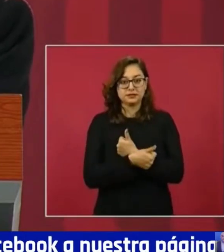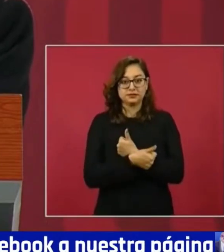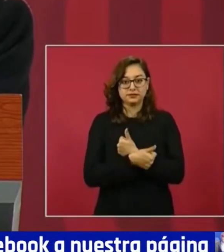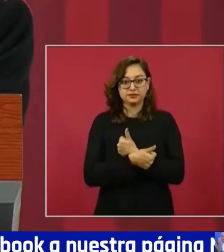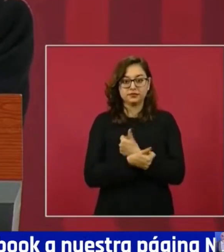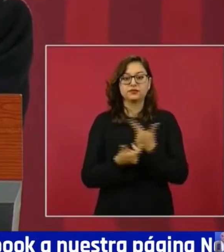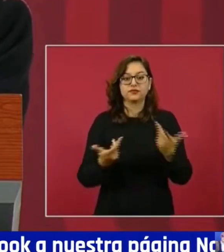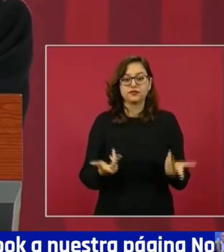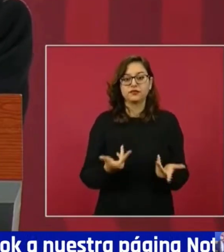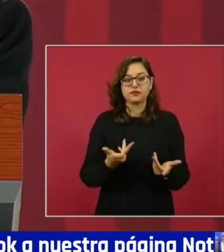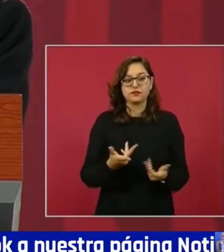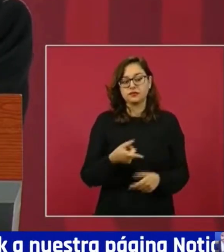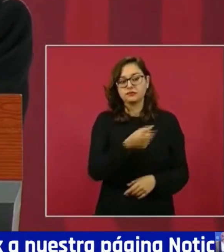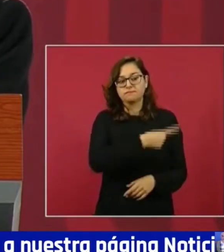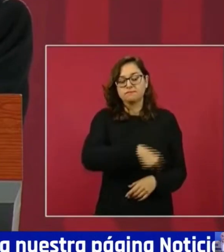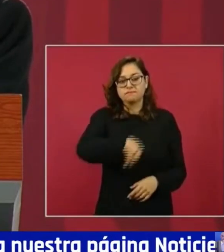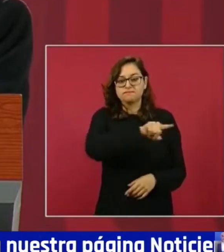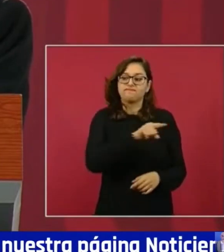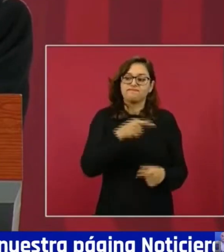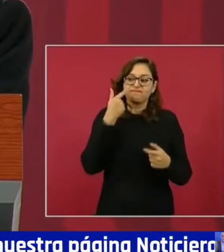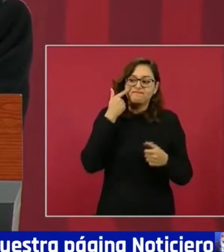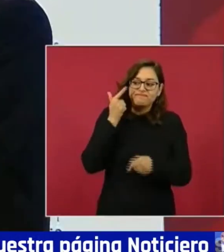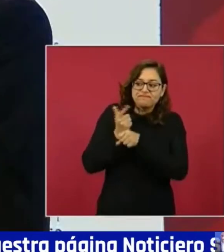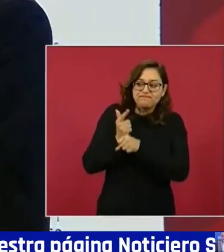sobre todo con su silencio.